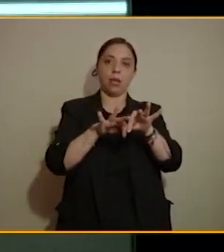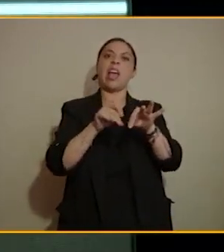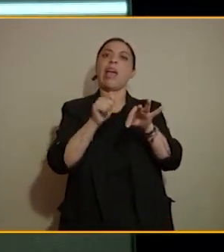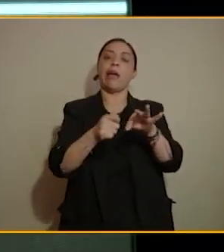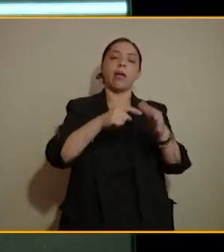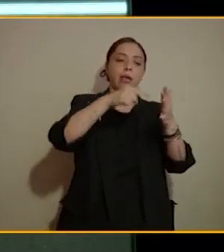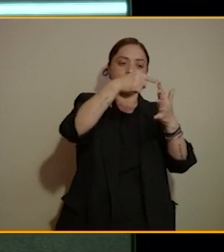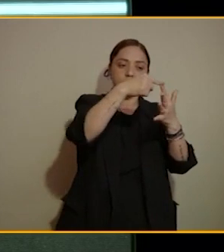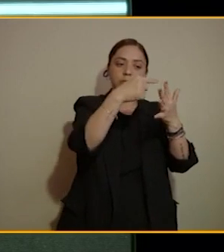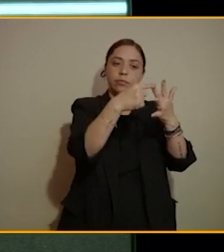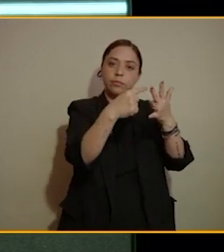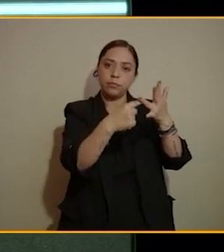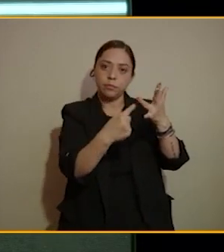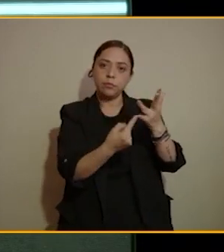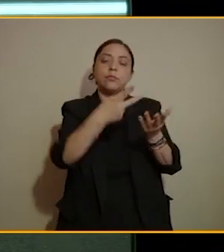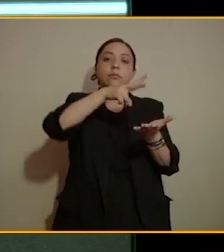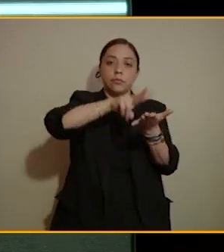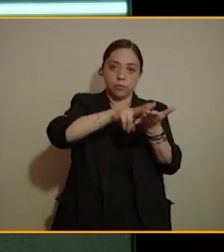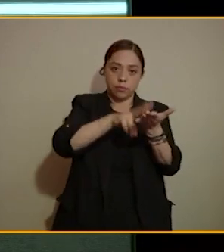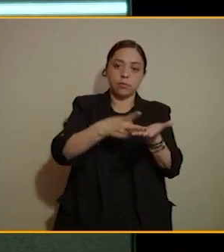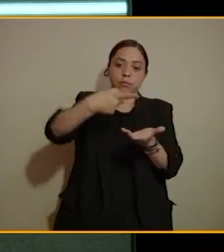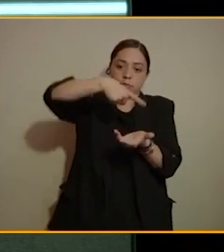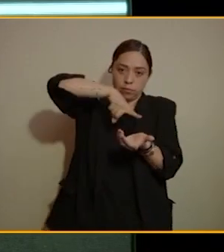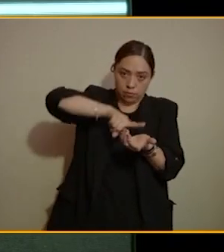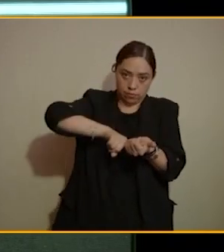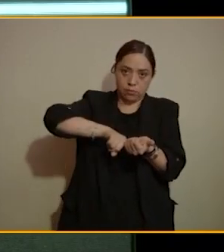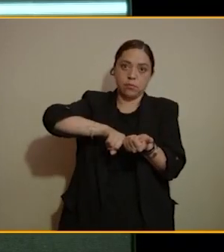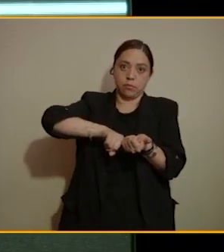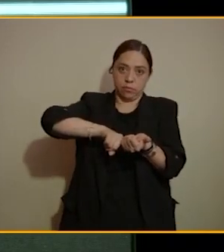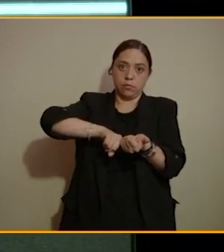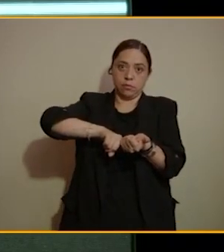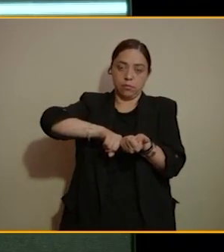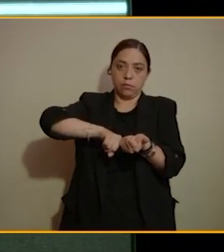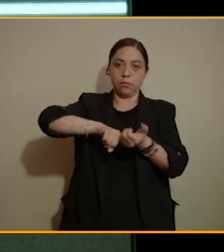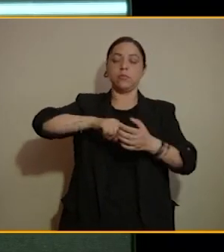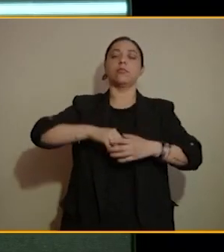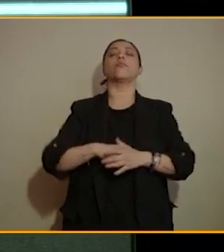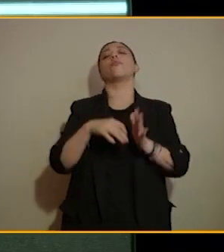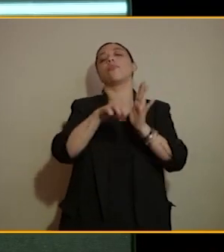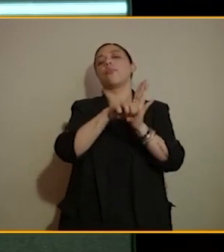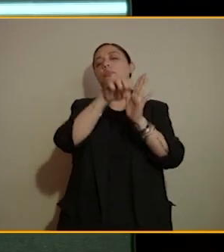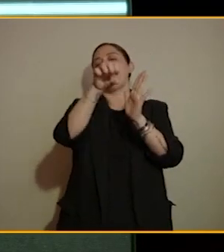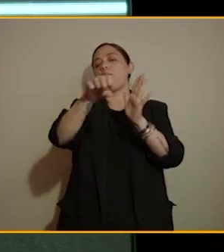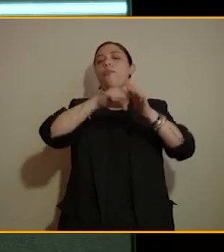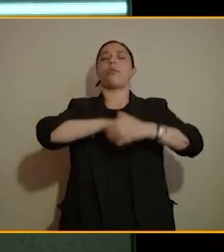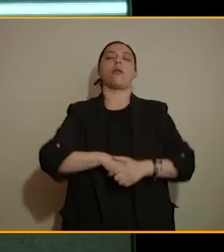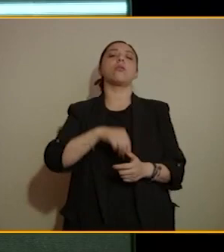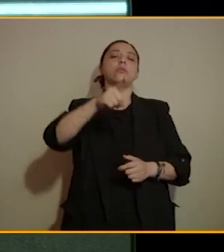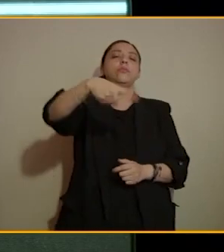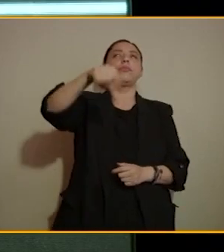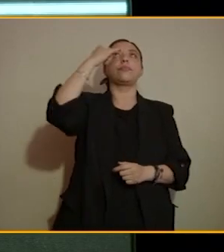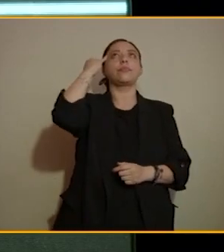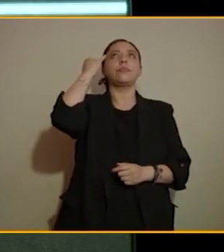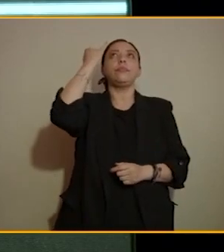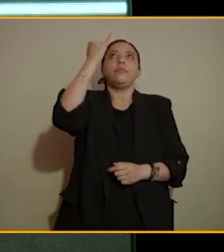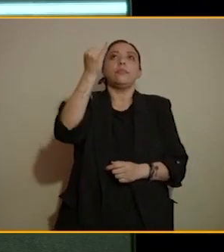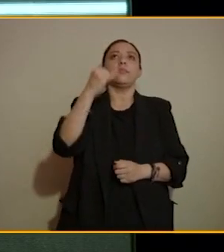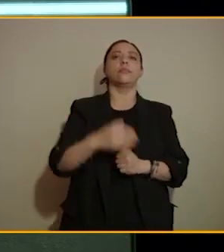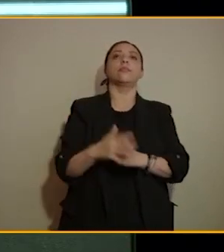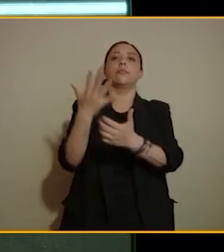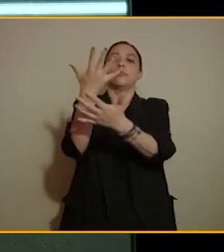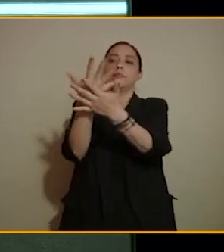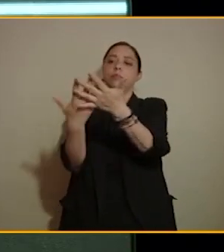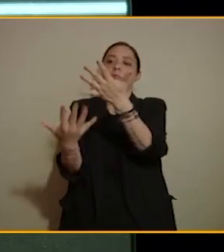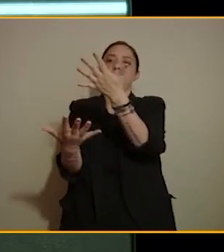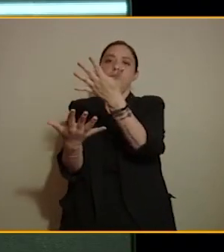de mucho más valor dentro de nuestra cadena de valor. Ejemplo, imagínense incluyendo artesanos de